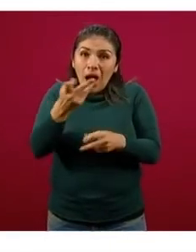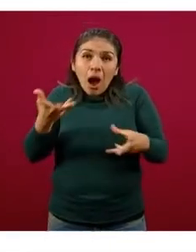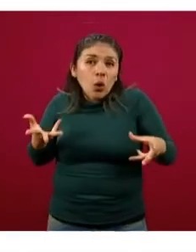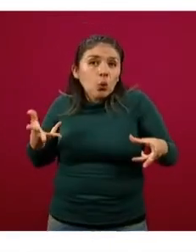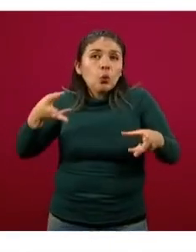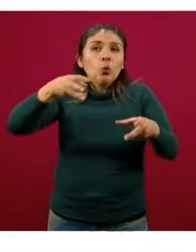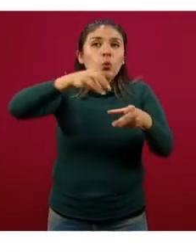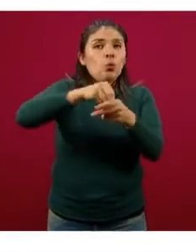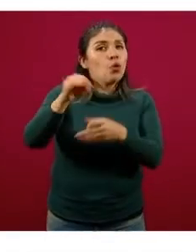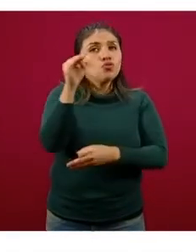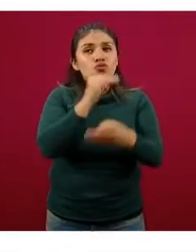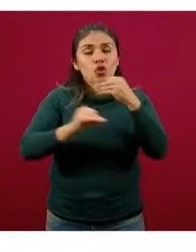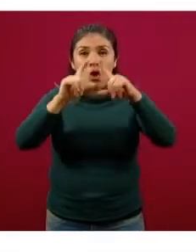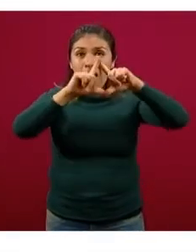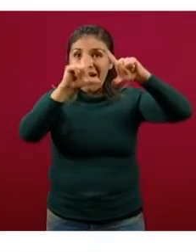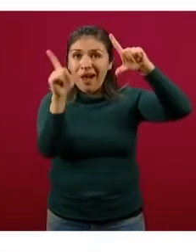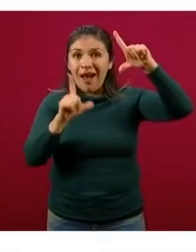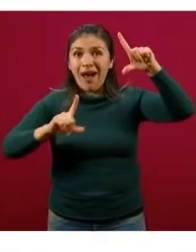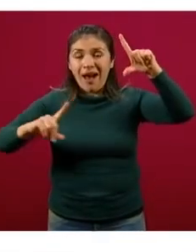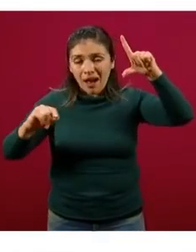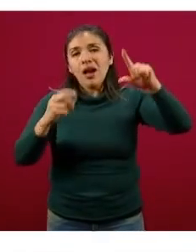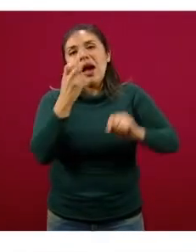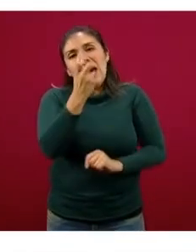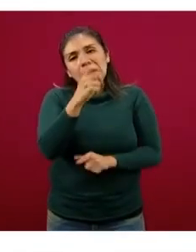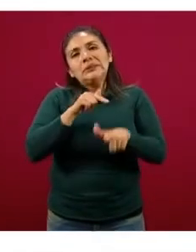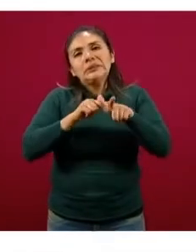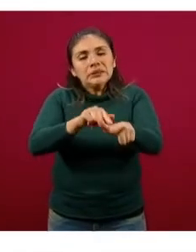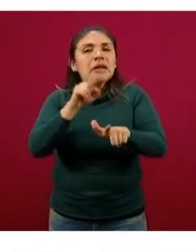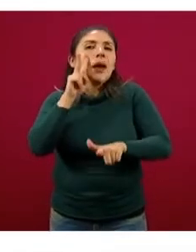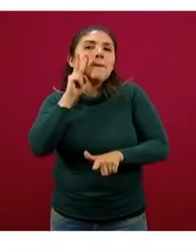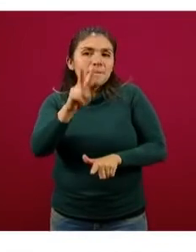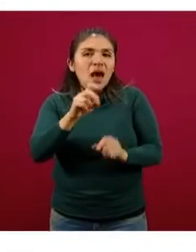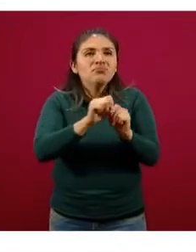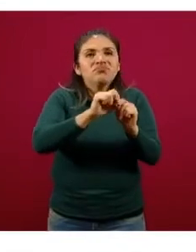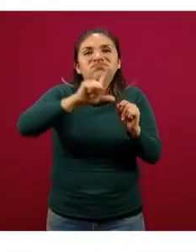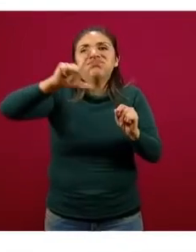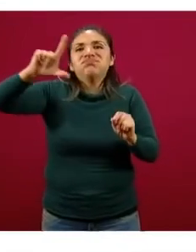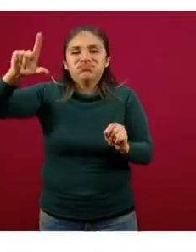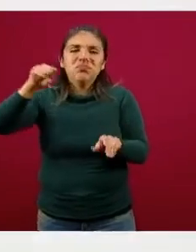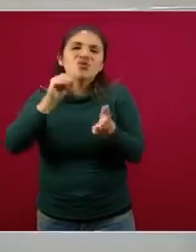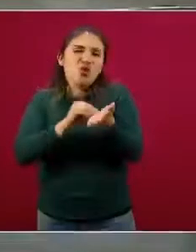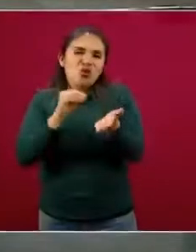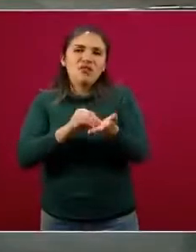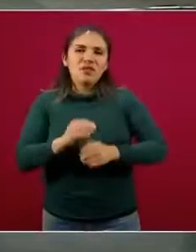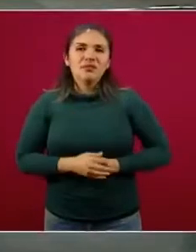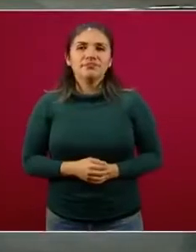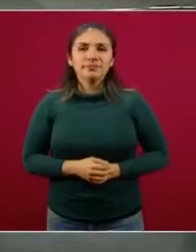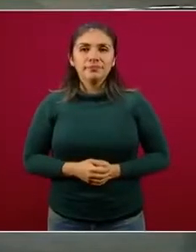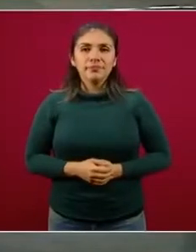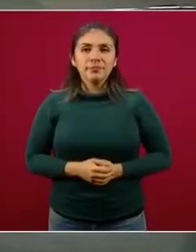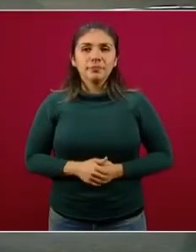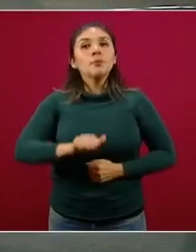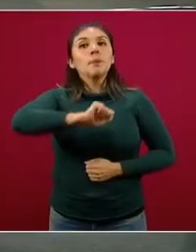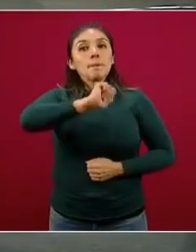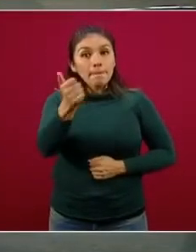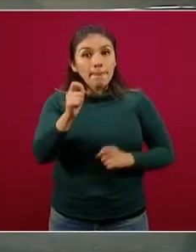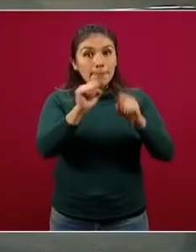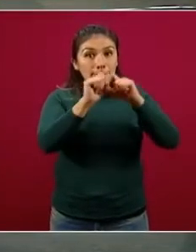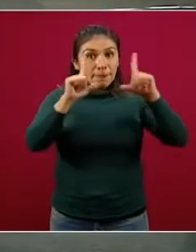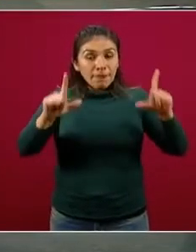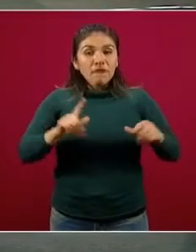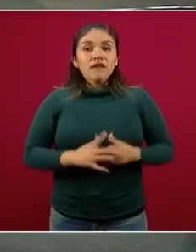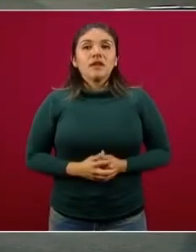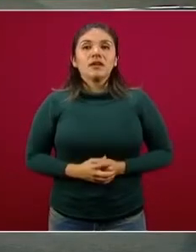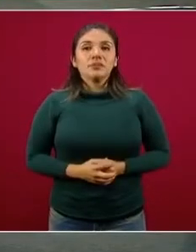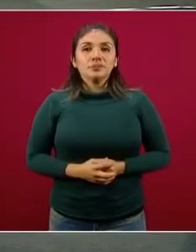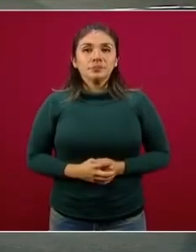la totalidad de los casos a nivel nacional, pues continuamos viendo esta tendencia franca hacia arriba. En la siguiente